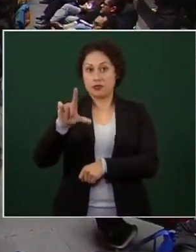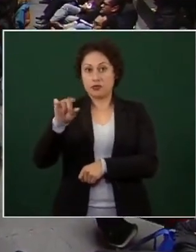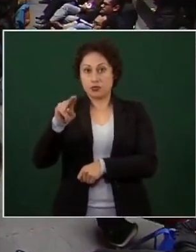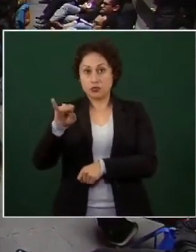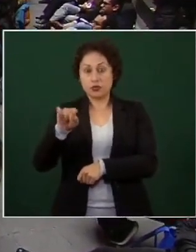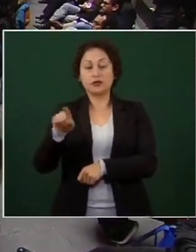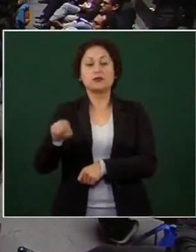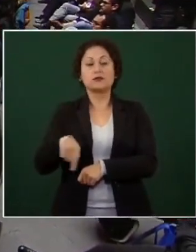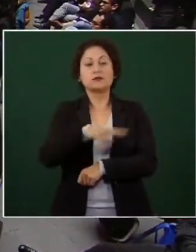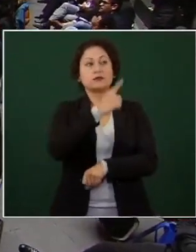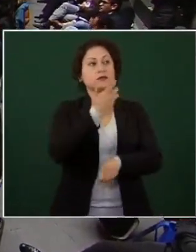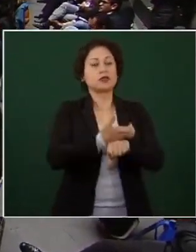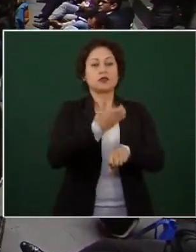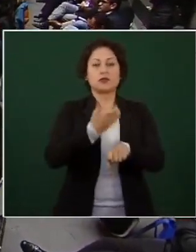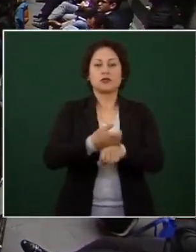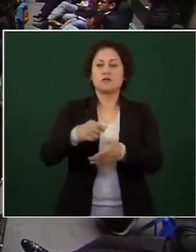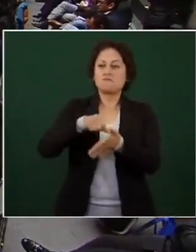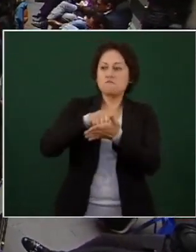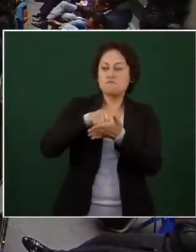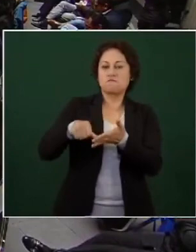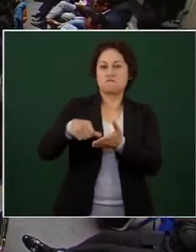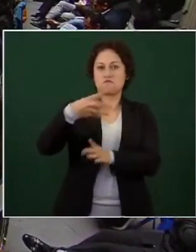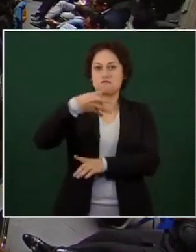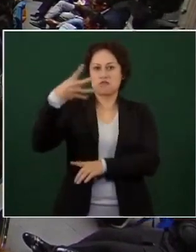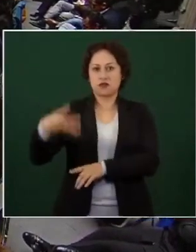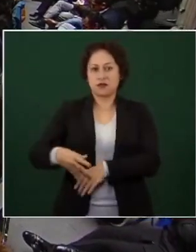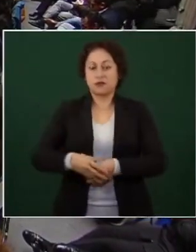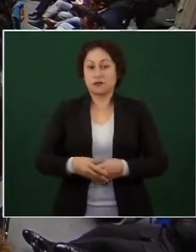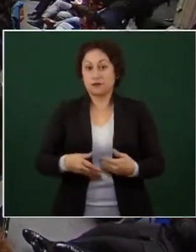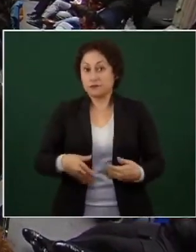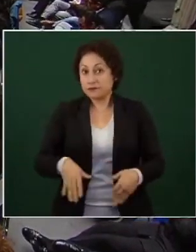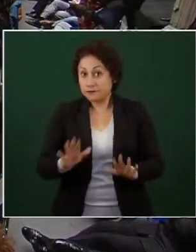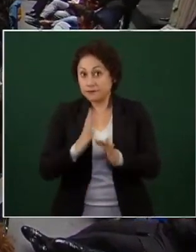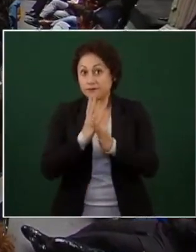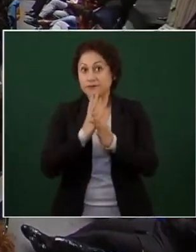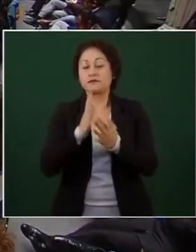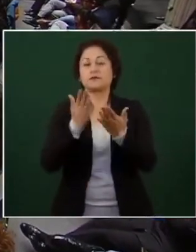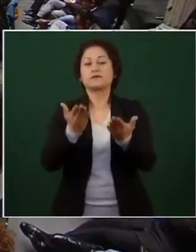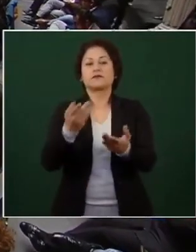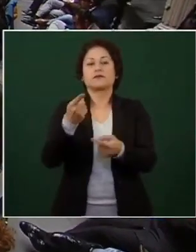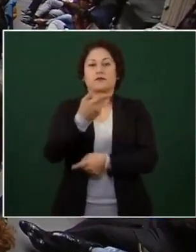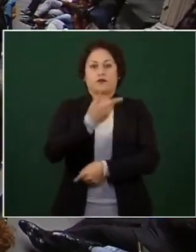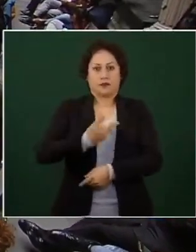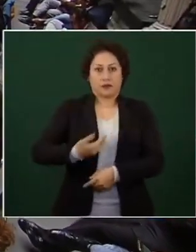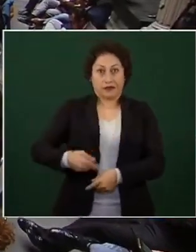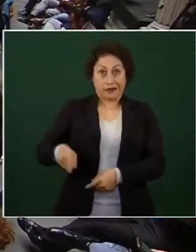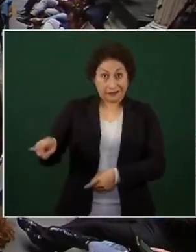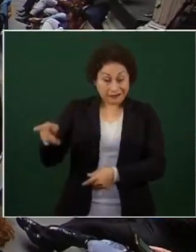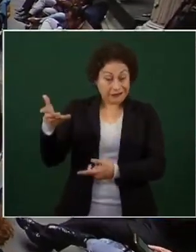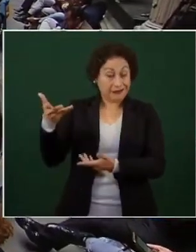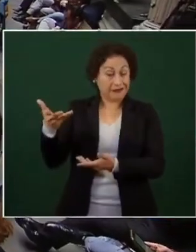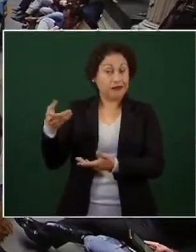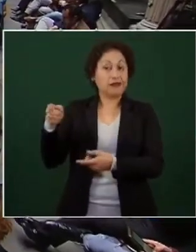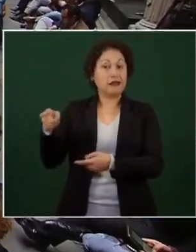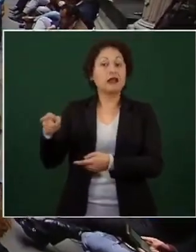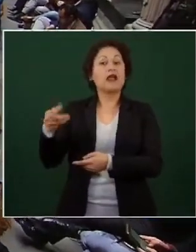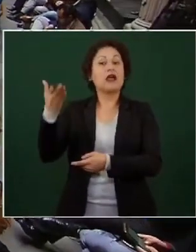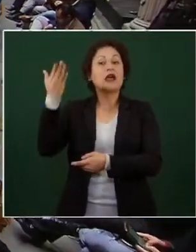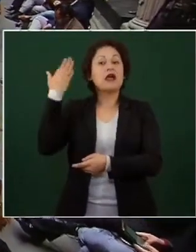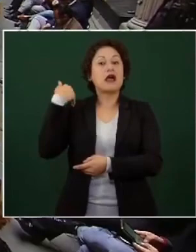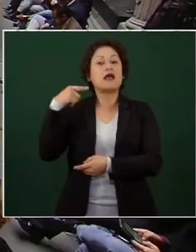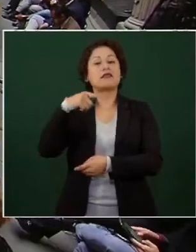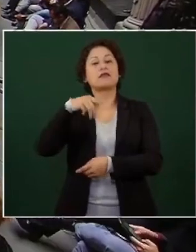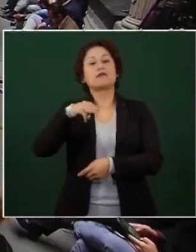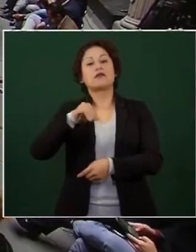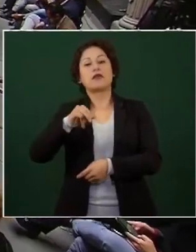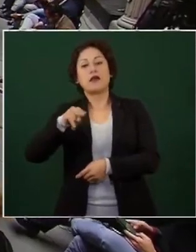le ha cancelado su visa. Señor presidente, a Yunes se le acusa de reuniones con García Luna en Miami